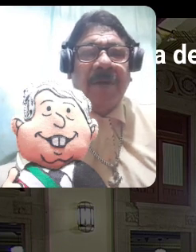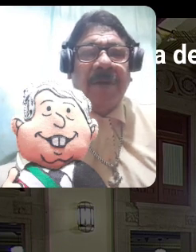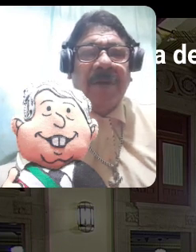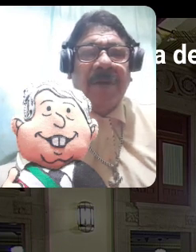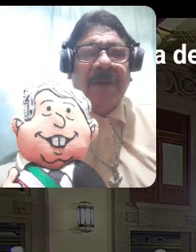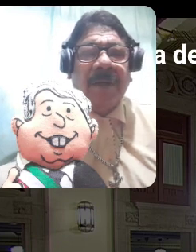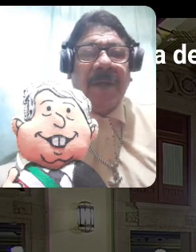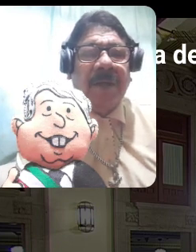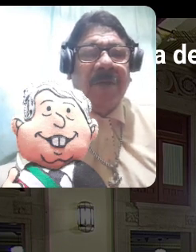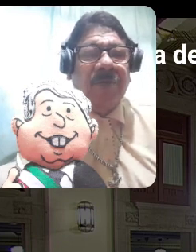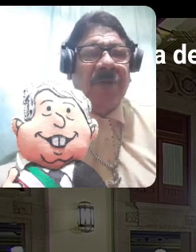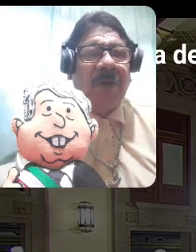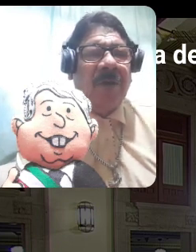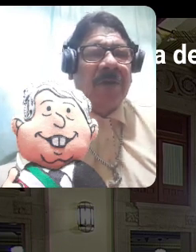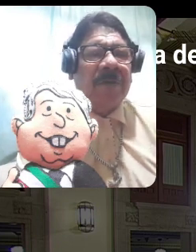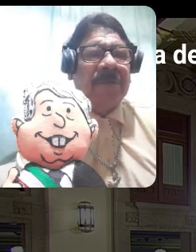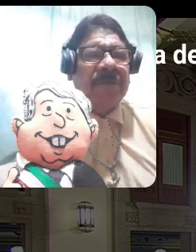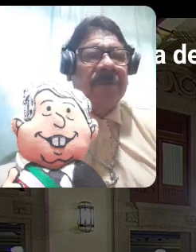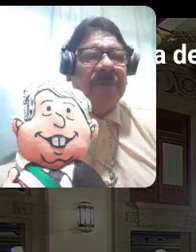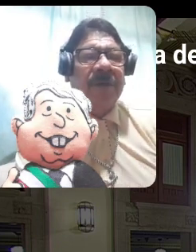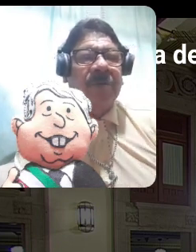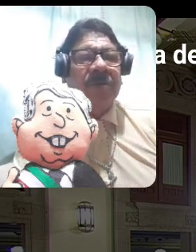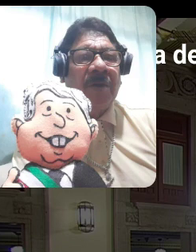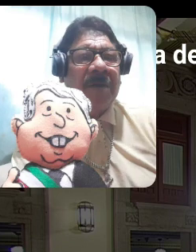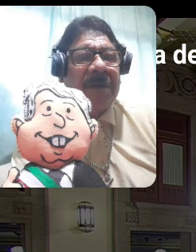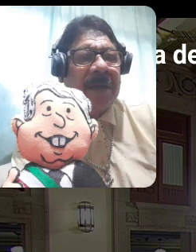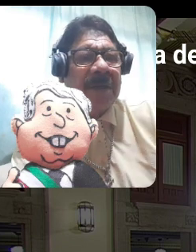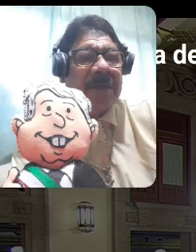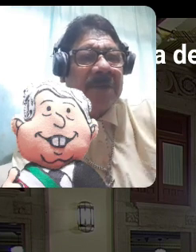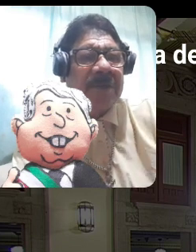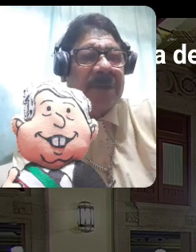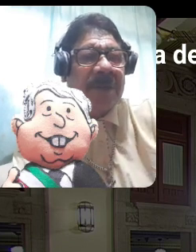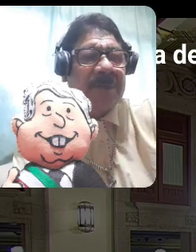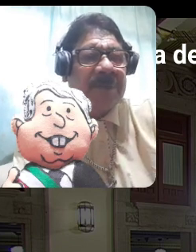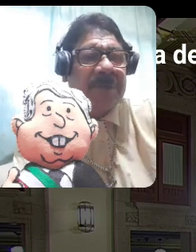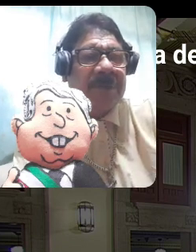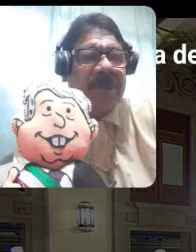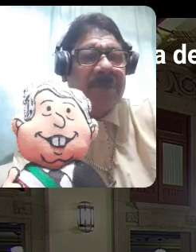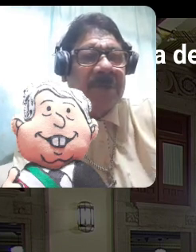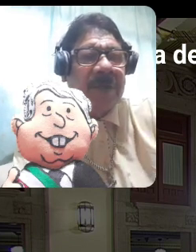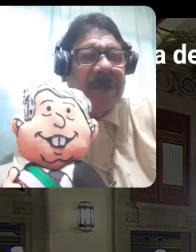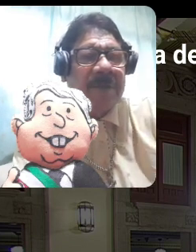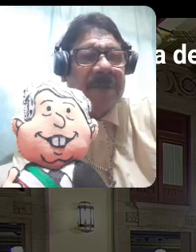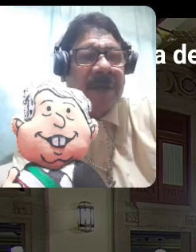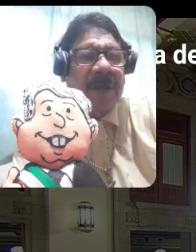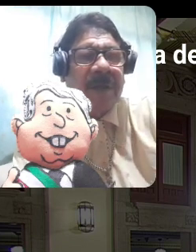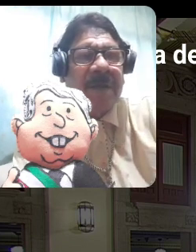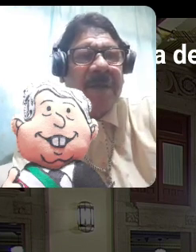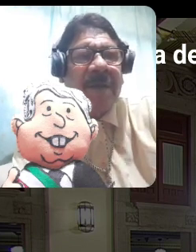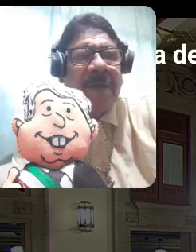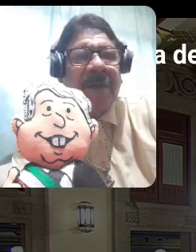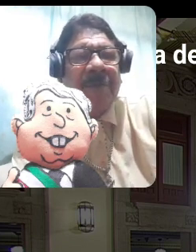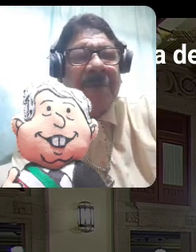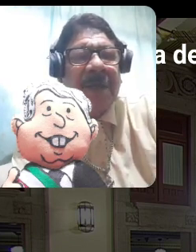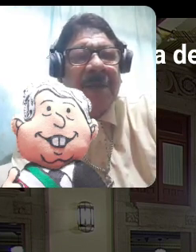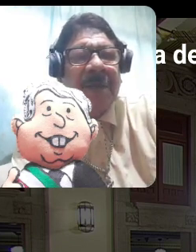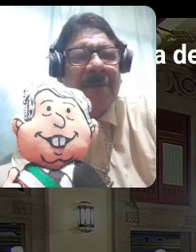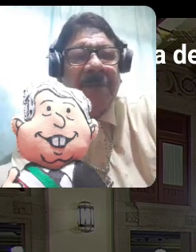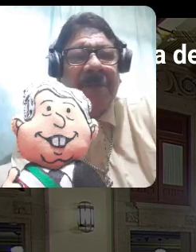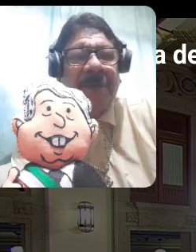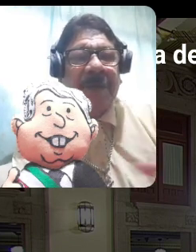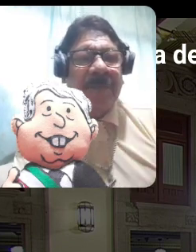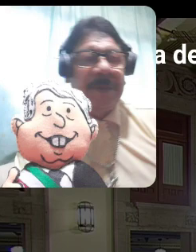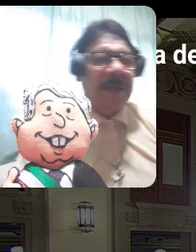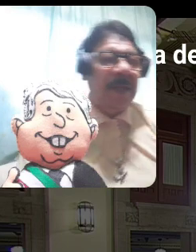Cruzol, Canal Cruzol, busquen Cruzol, ya lo encontramos, vamos a checarle. Pues ya